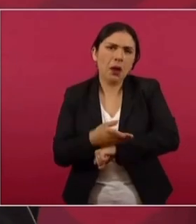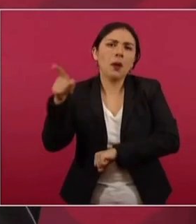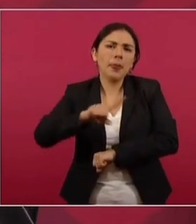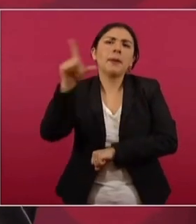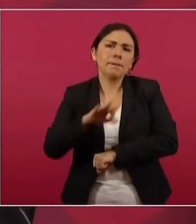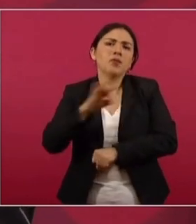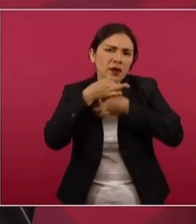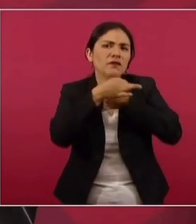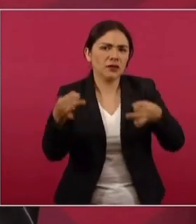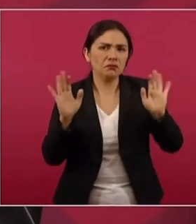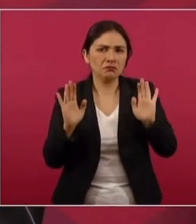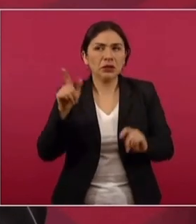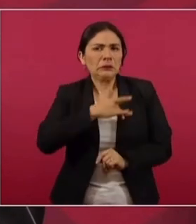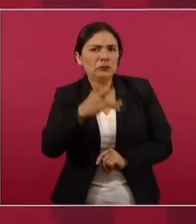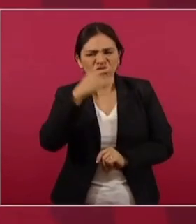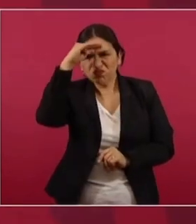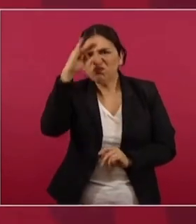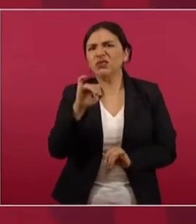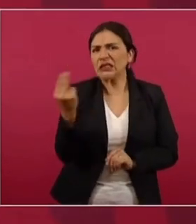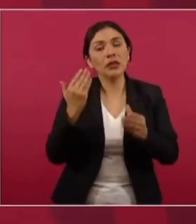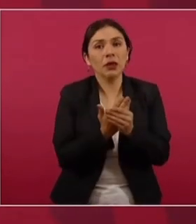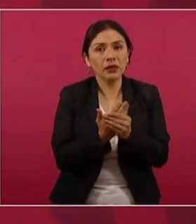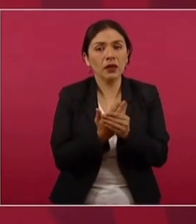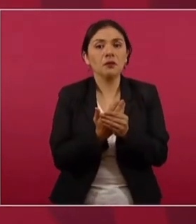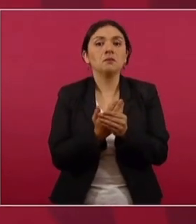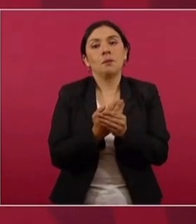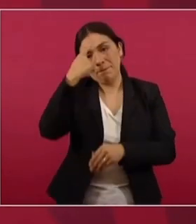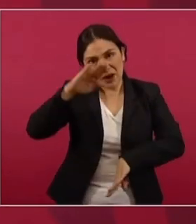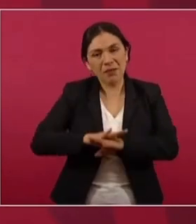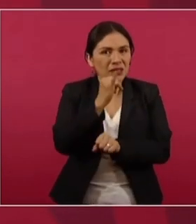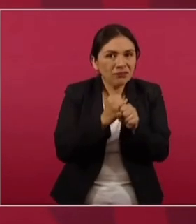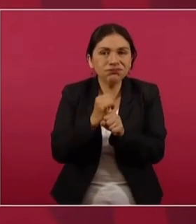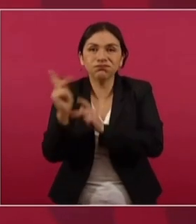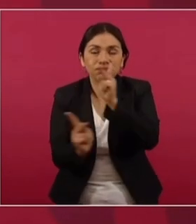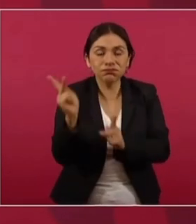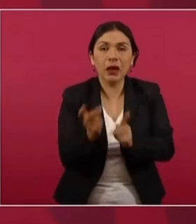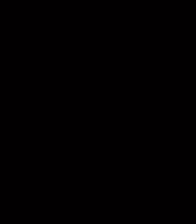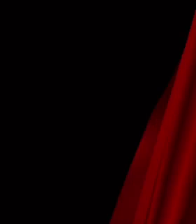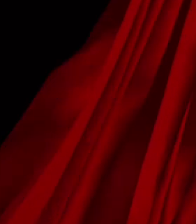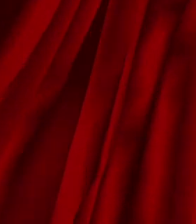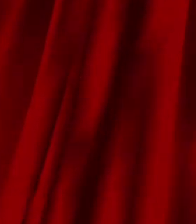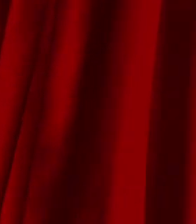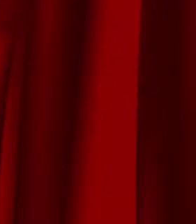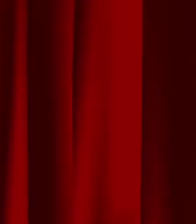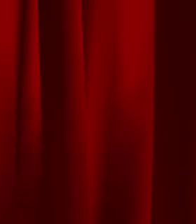podrían informar si consideran que es conveniente el indagar sobre estos hechos.